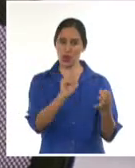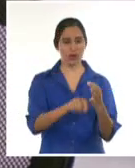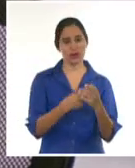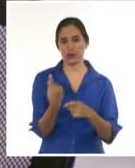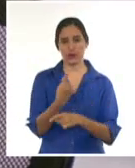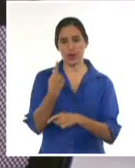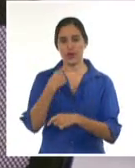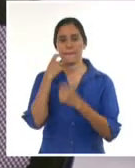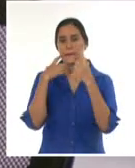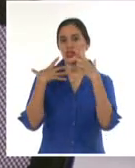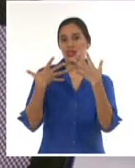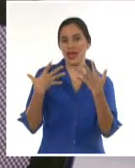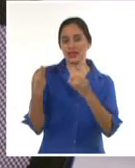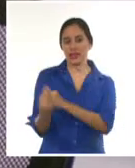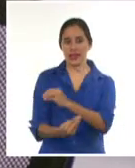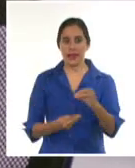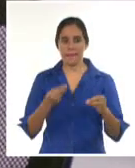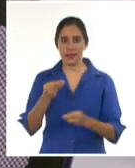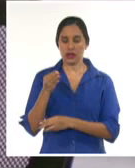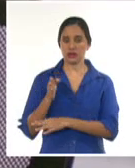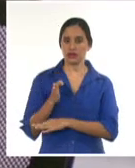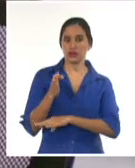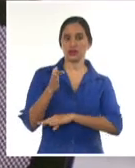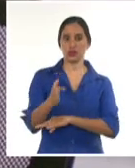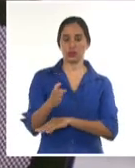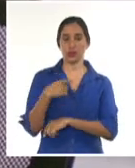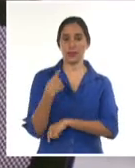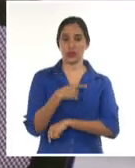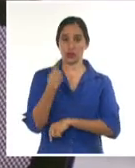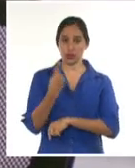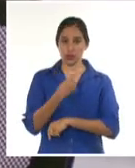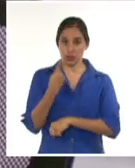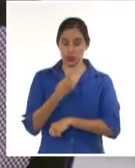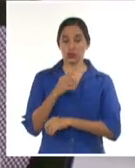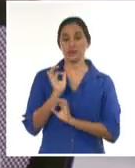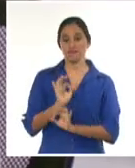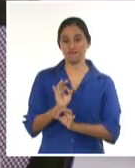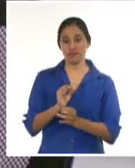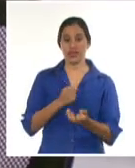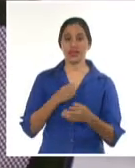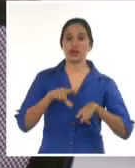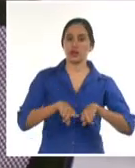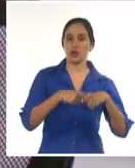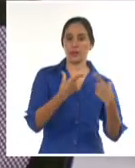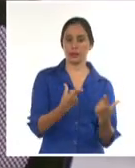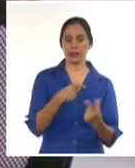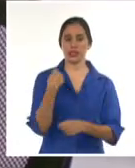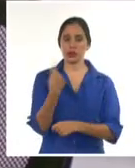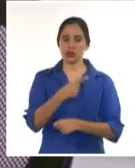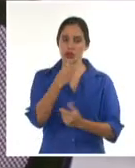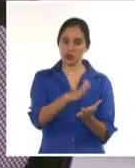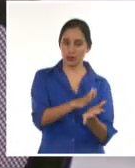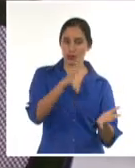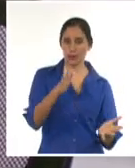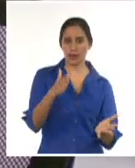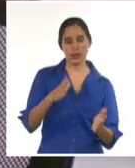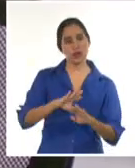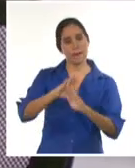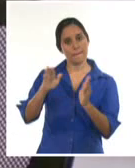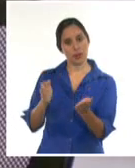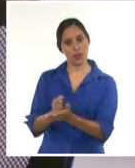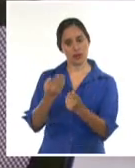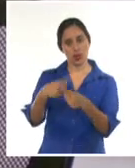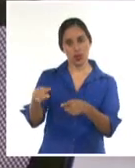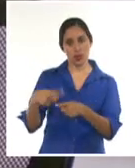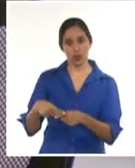documento vivo, trascendental y paradigmático que nos compromete ante nuestros pueblos y el mundo. Es